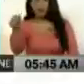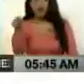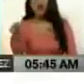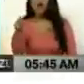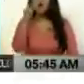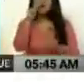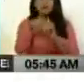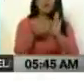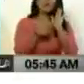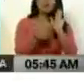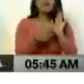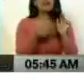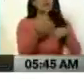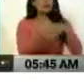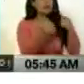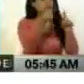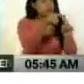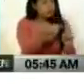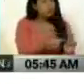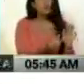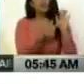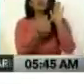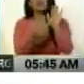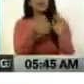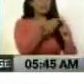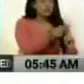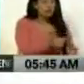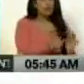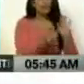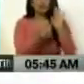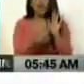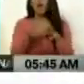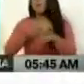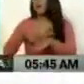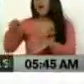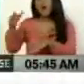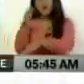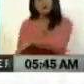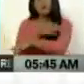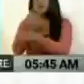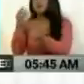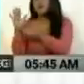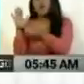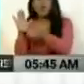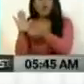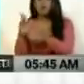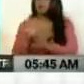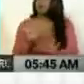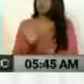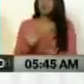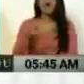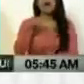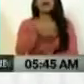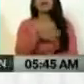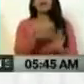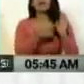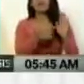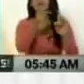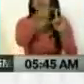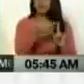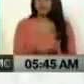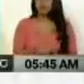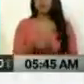los logros de la revolución y derrotar la propaganda de guerra que mantiene la derecha, esto específicamente en el tema deportivo.